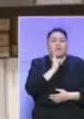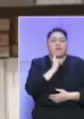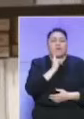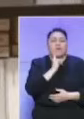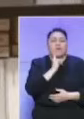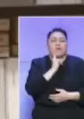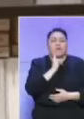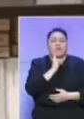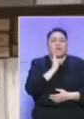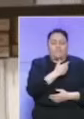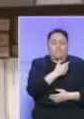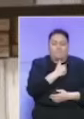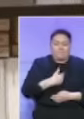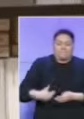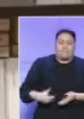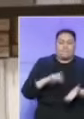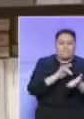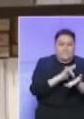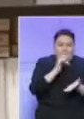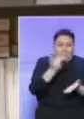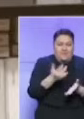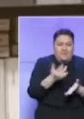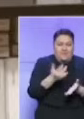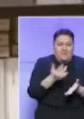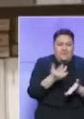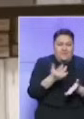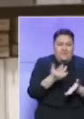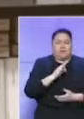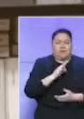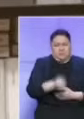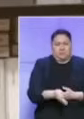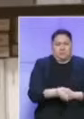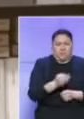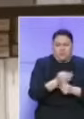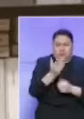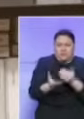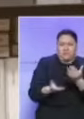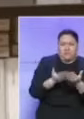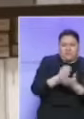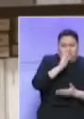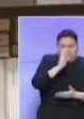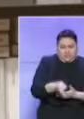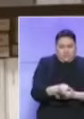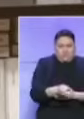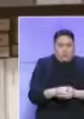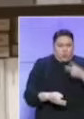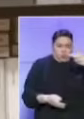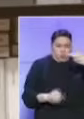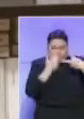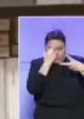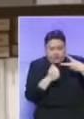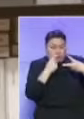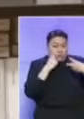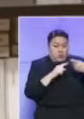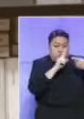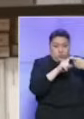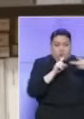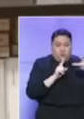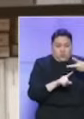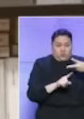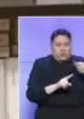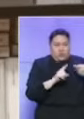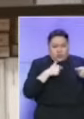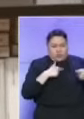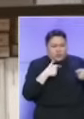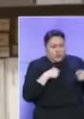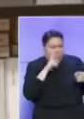dijo el Tribunal Electoral. Votará a favor del proyecto que nos propone por dos razones. Una, no advierto la